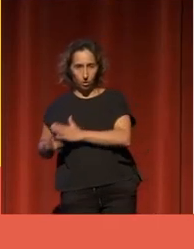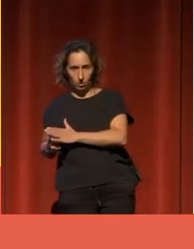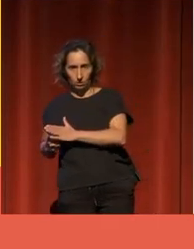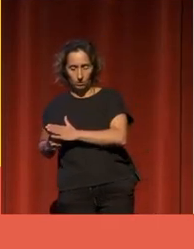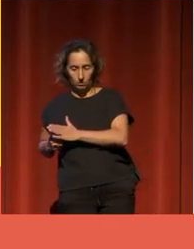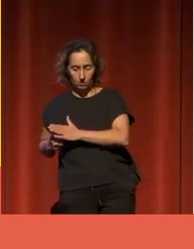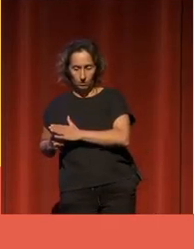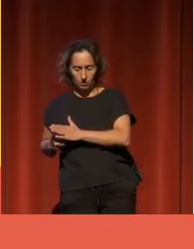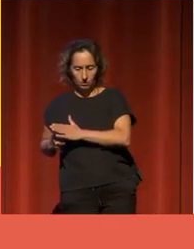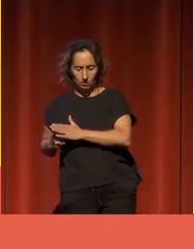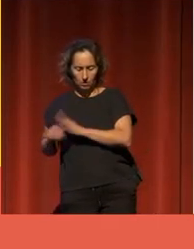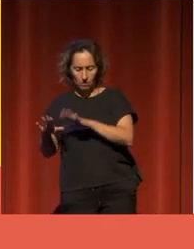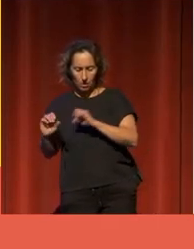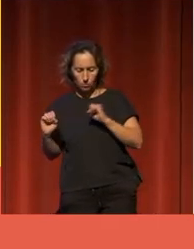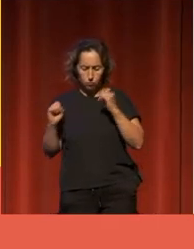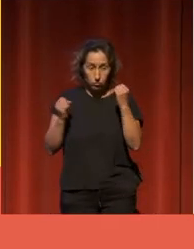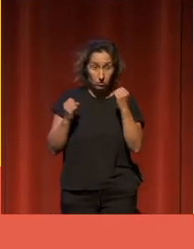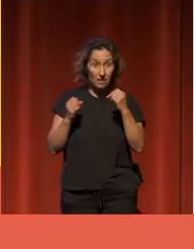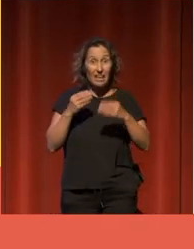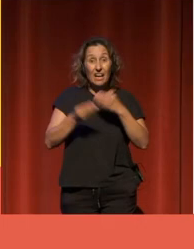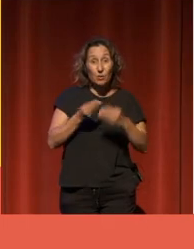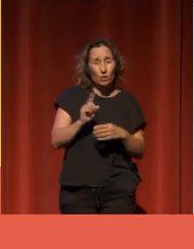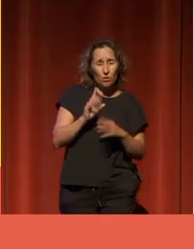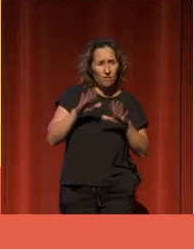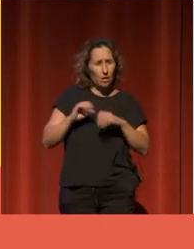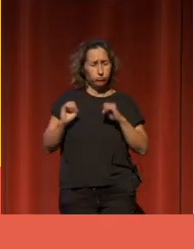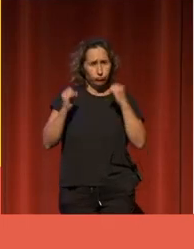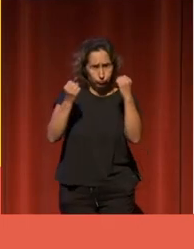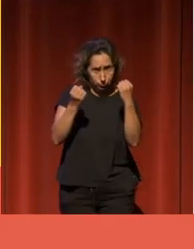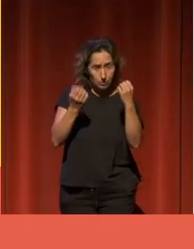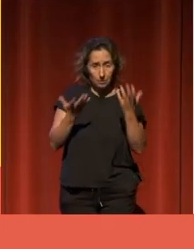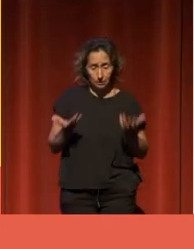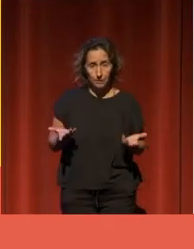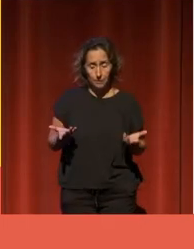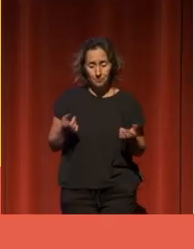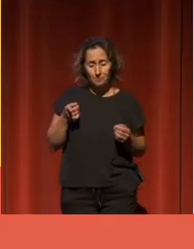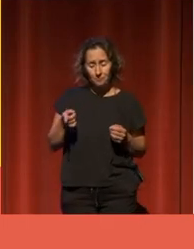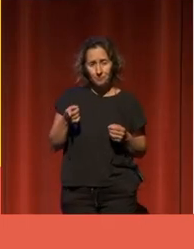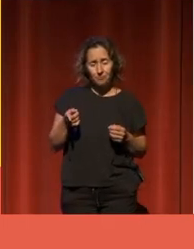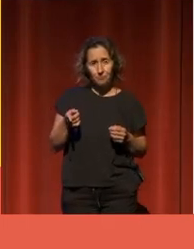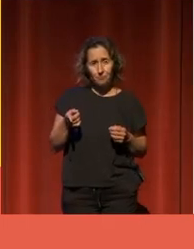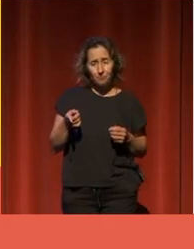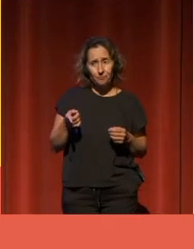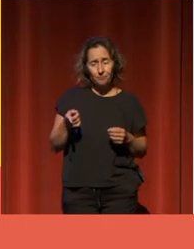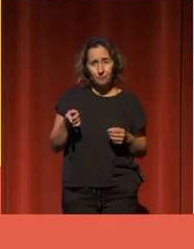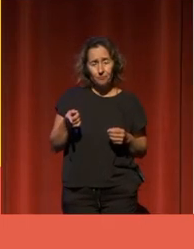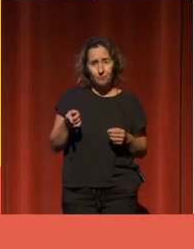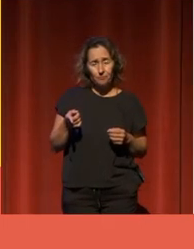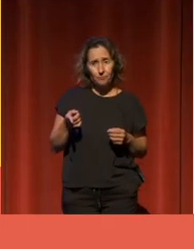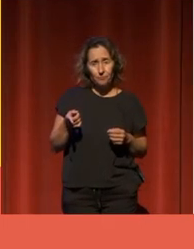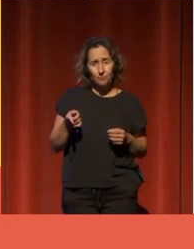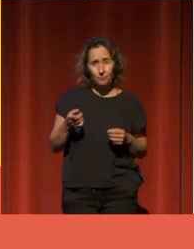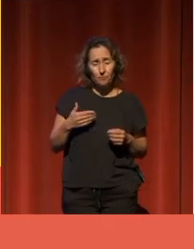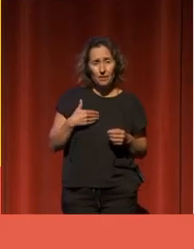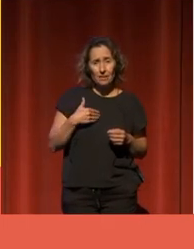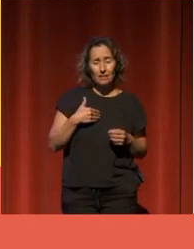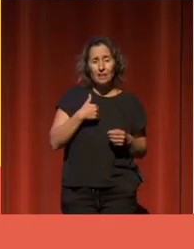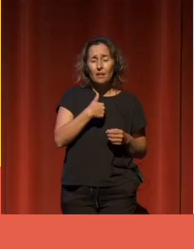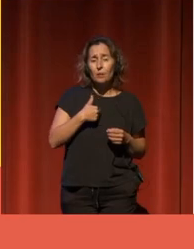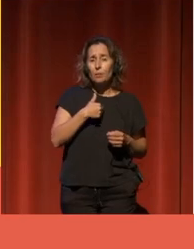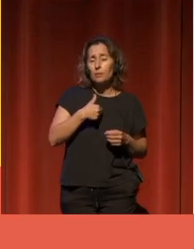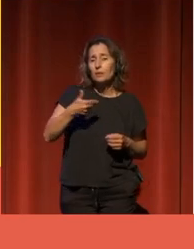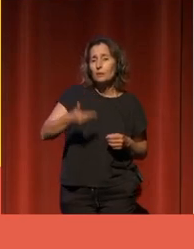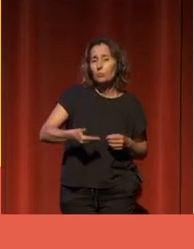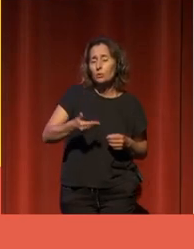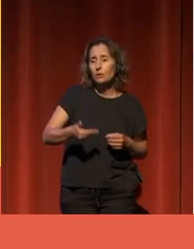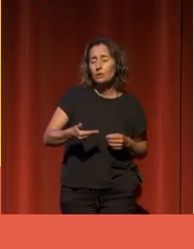reaccionar en lugar de actuar y en este sentido podríamos tener un desempeñar un papel importante